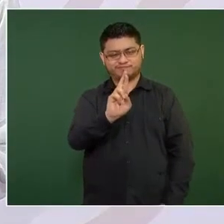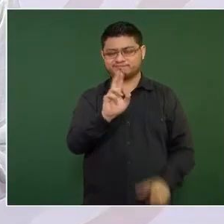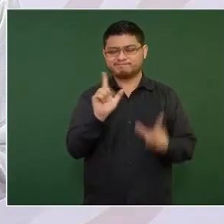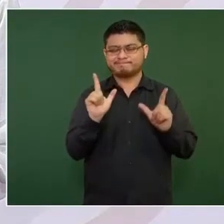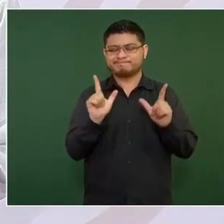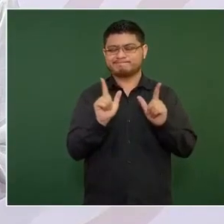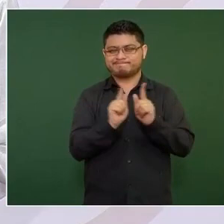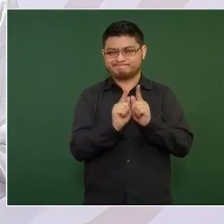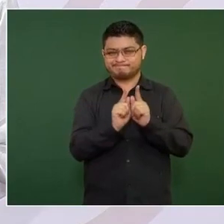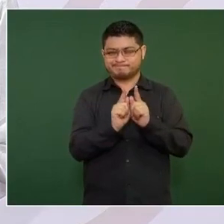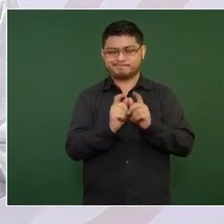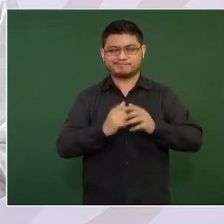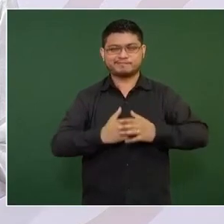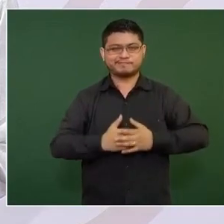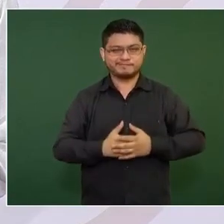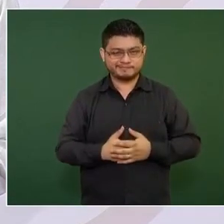breve,